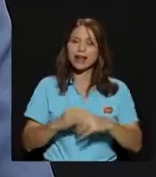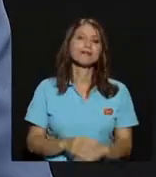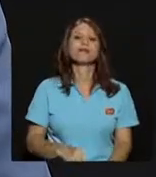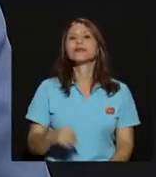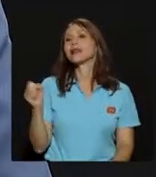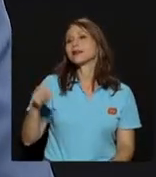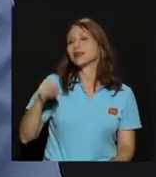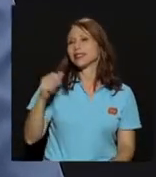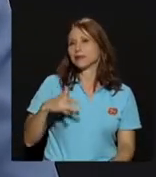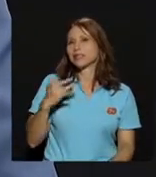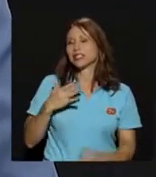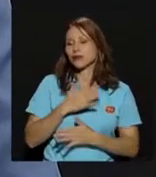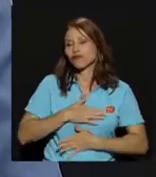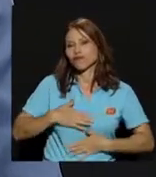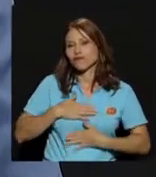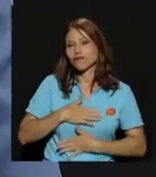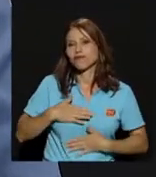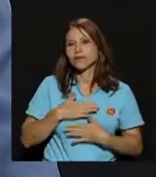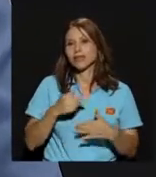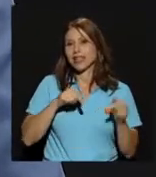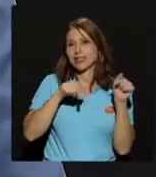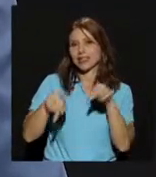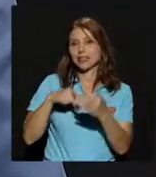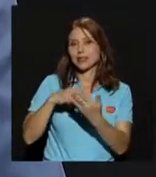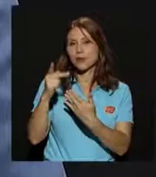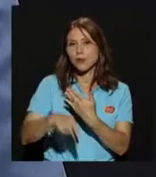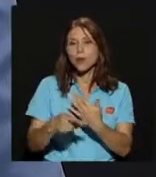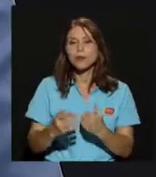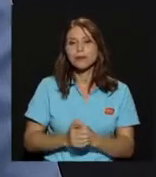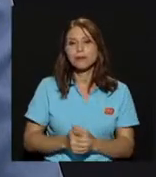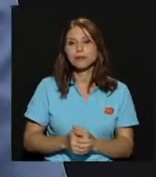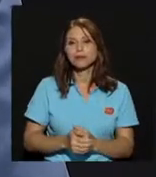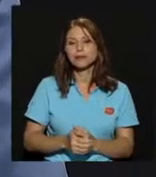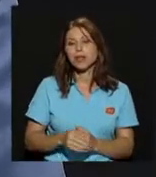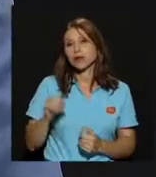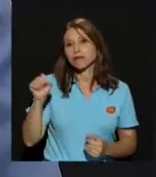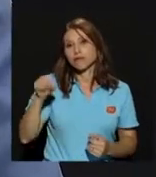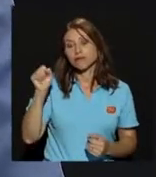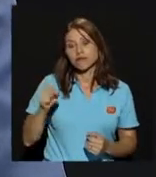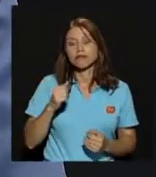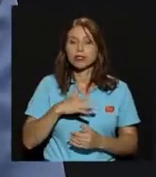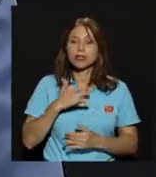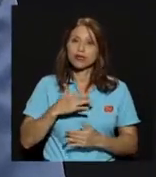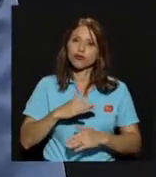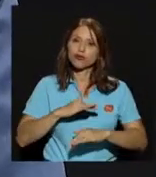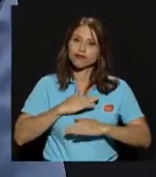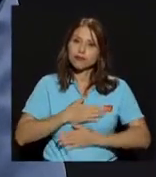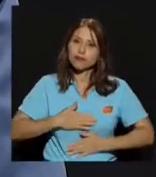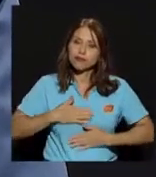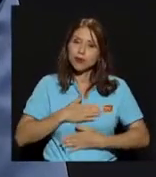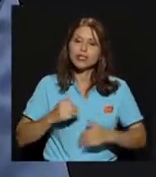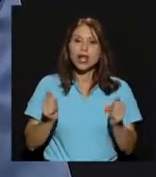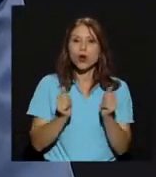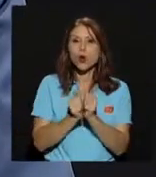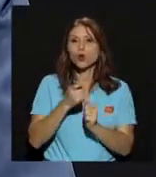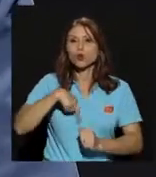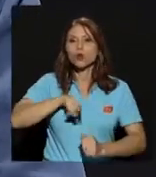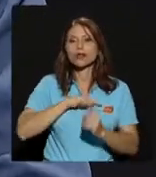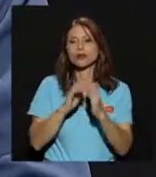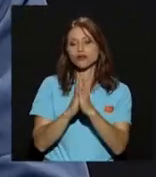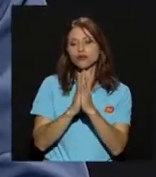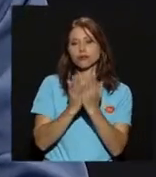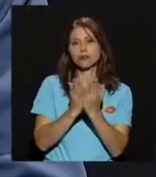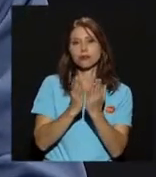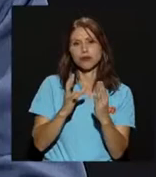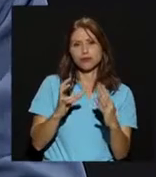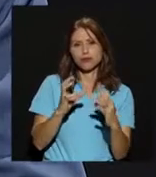bueno muy complacida primero de estar en este programa y por supuesto muy complacida con nuestra memoria que este